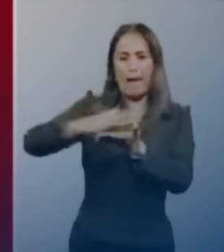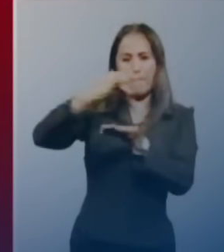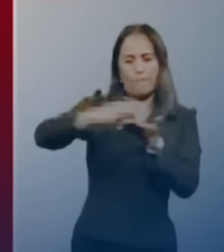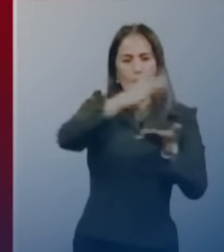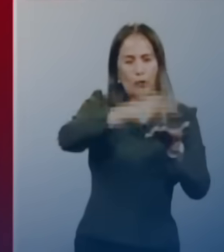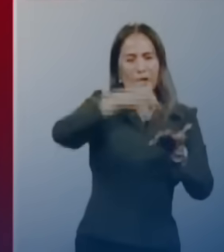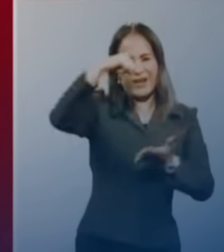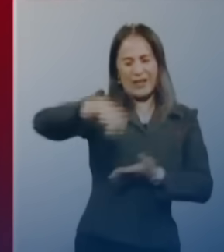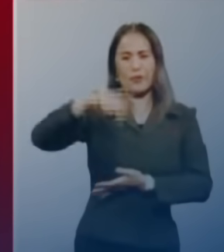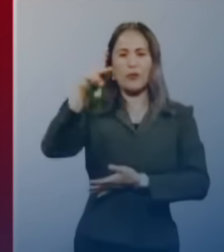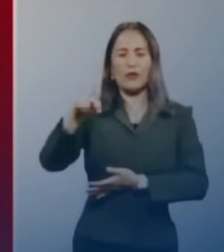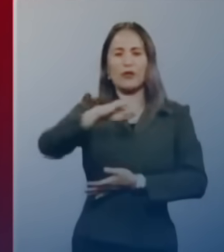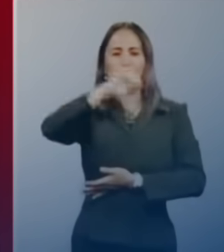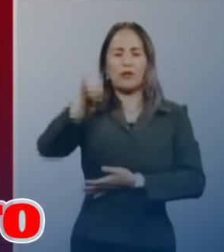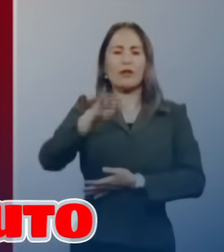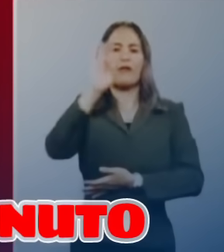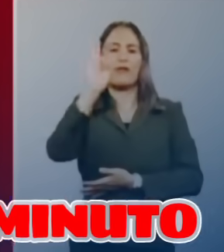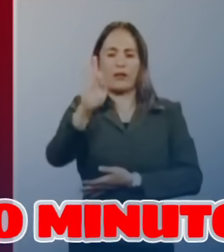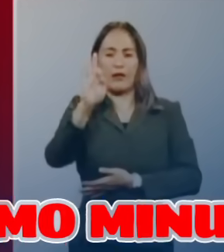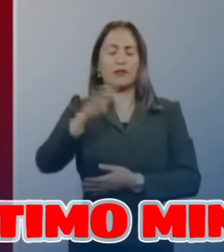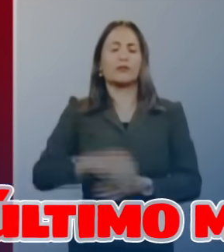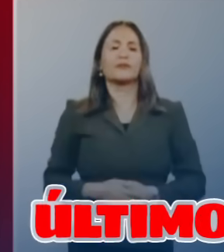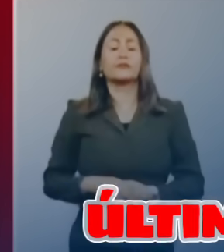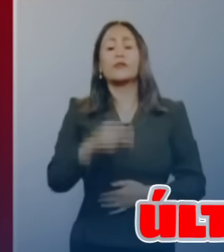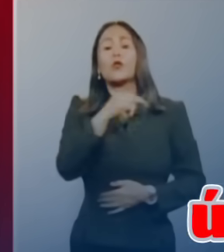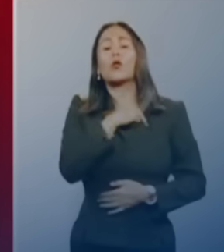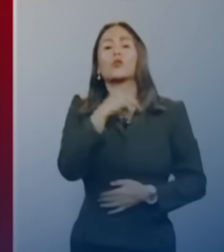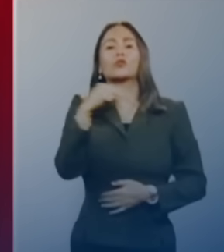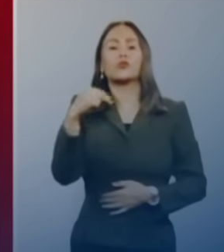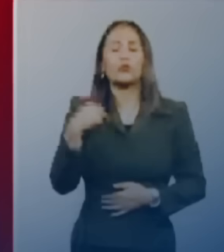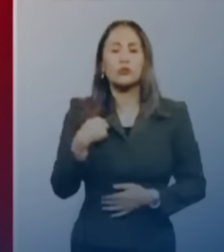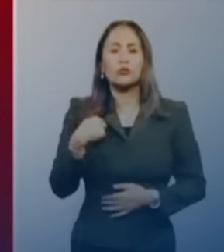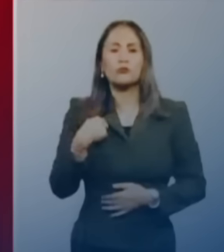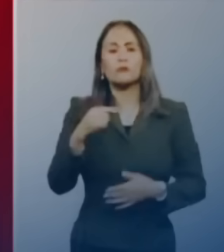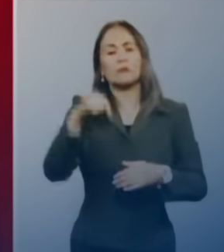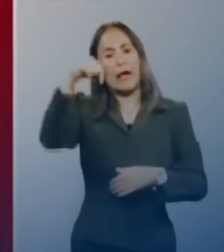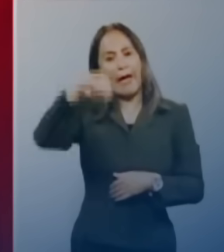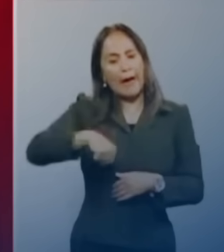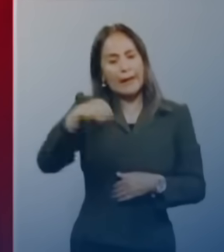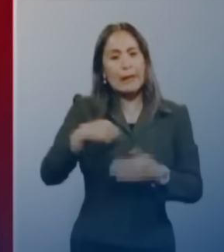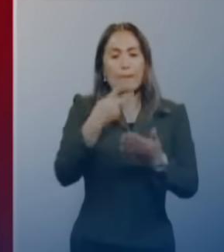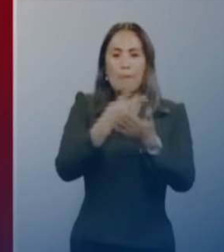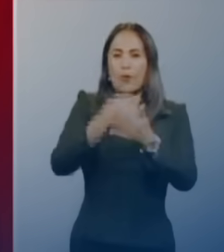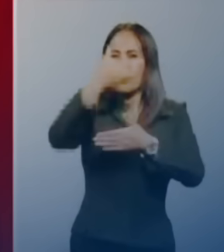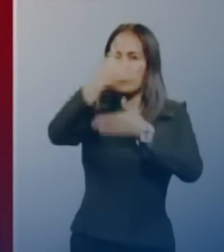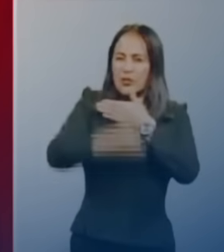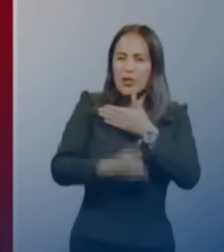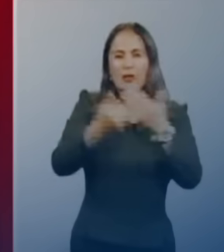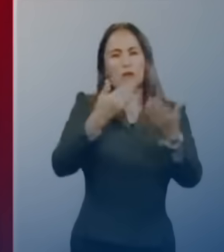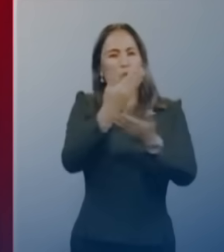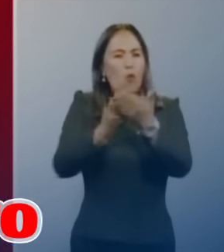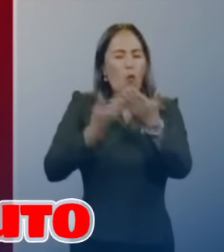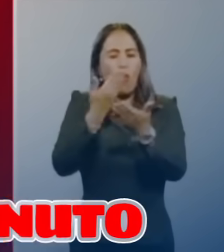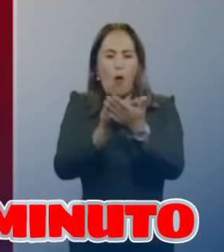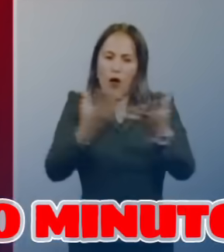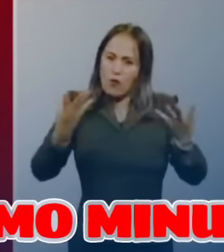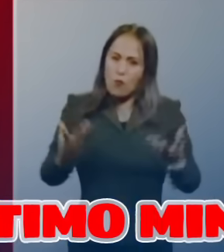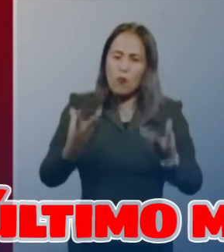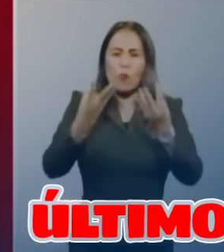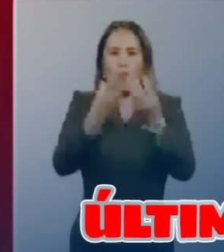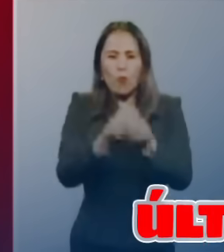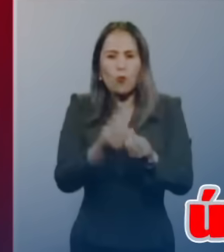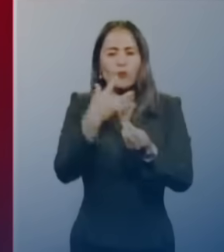Judicial de la Federación y hemos compartido no solo proyectos y esfuerzos, sino